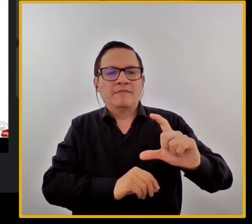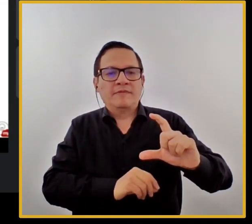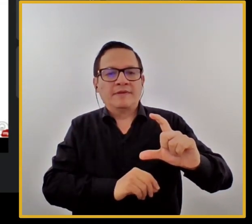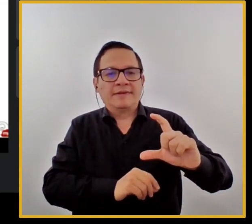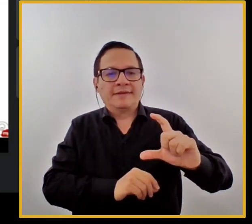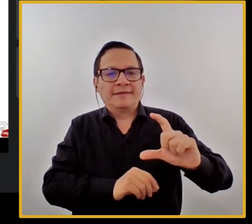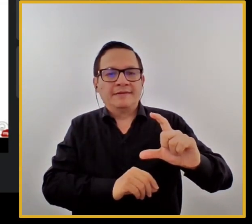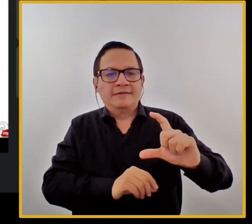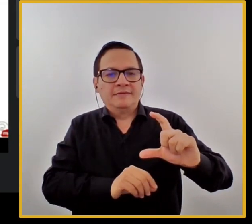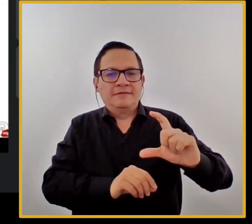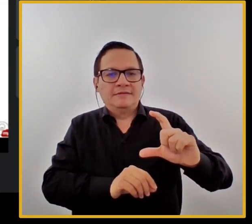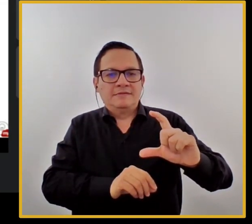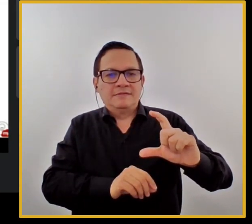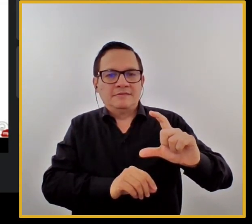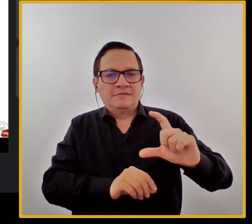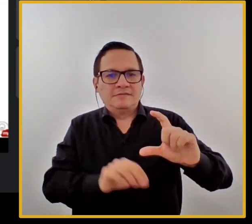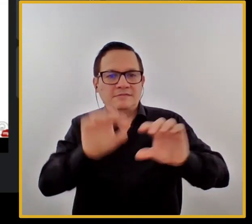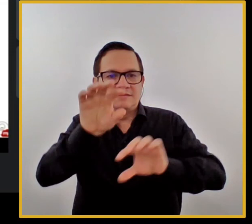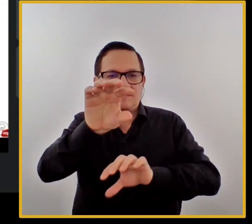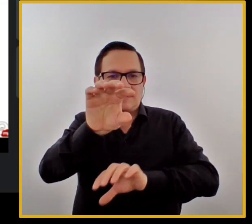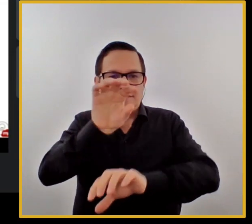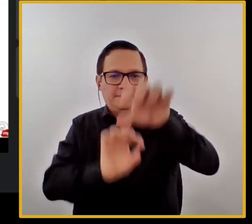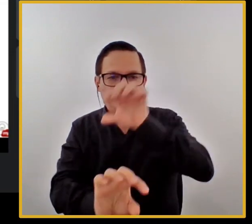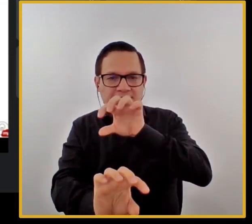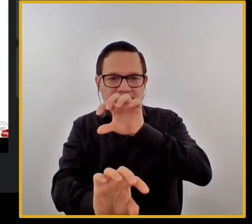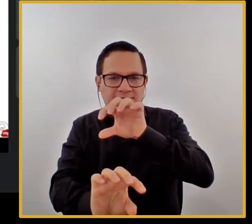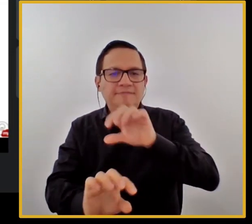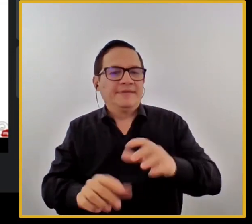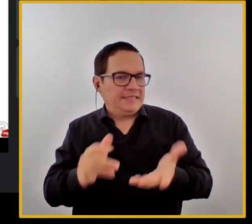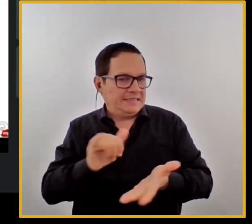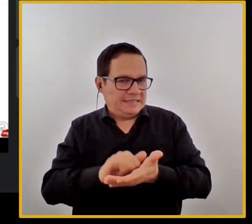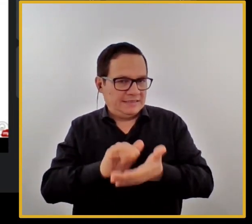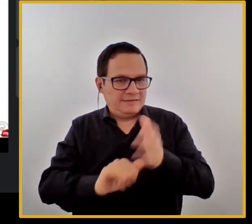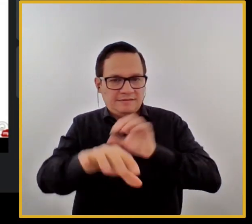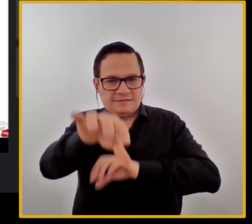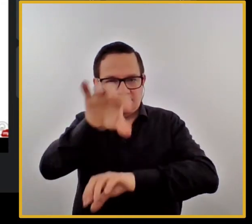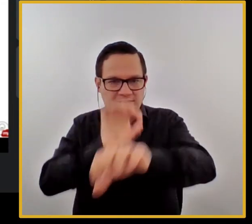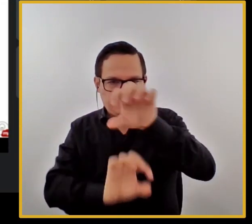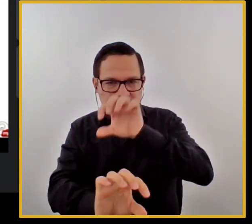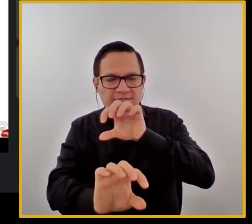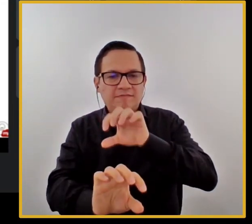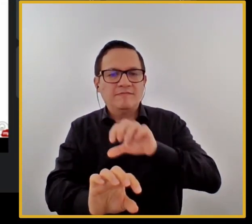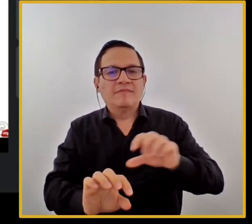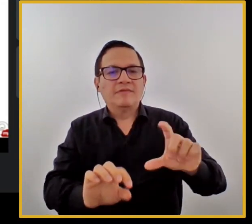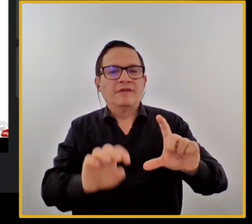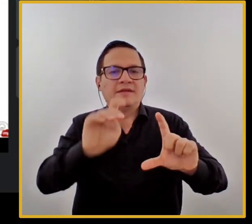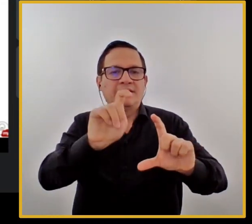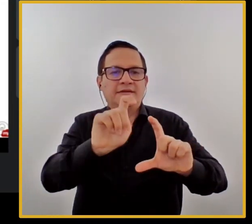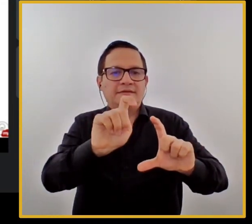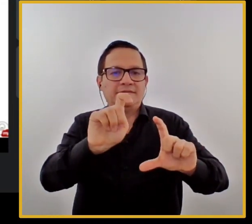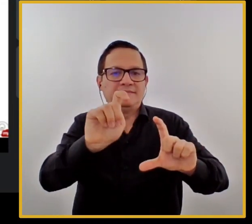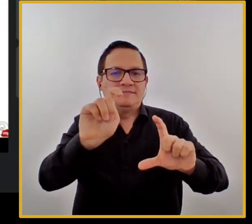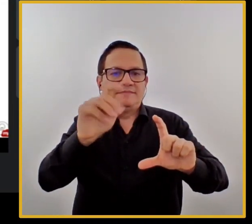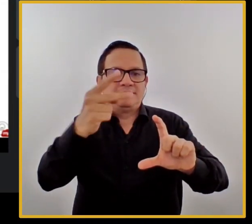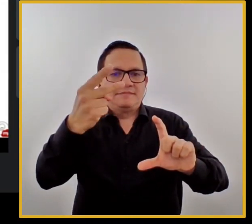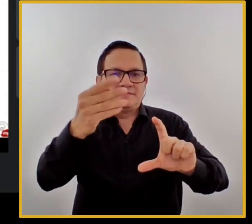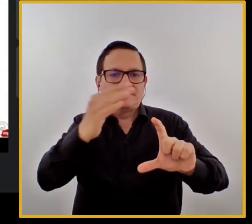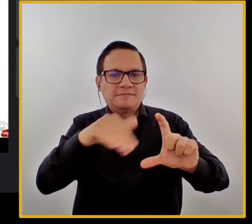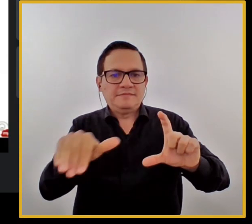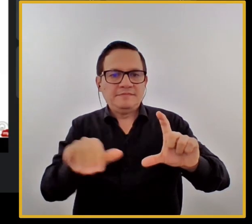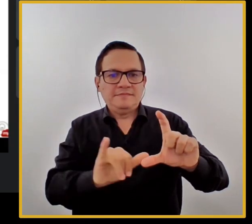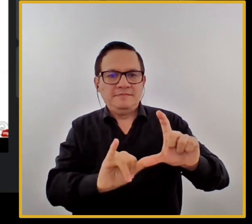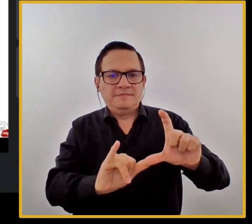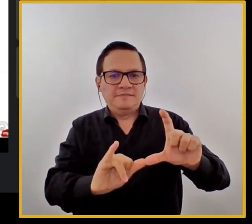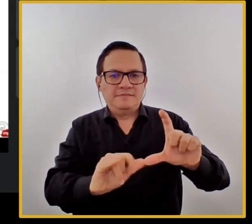y lo que está en el numerador lo bajo, entonces que eso me queda 2y al cuadrado